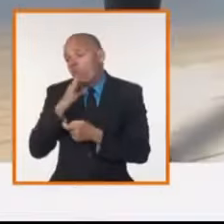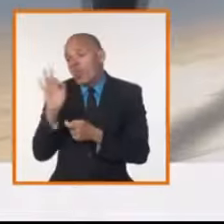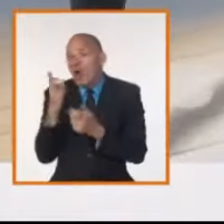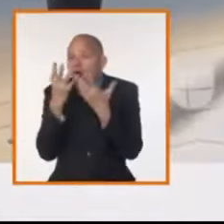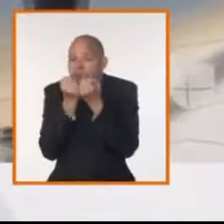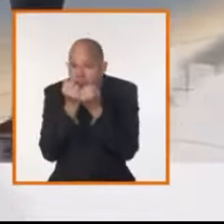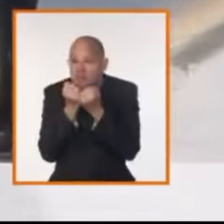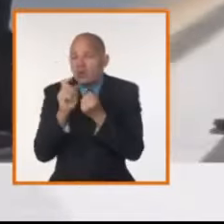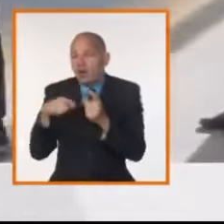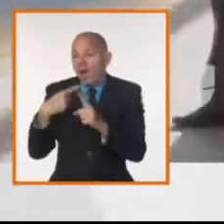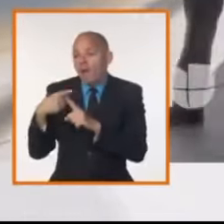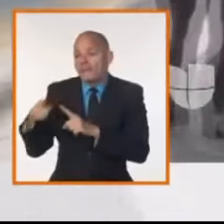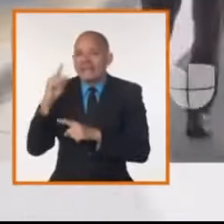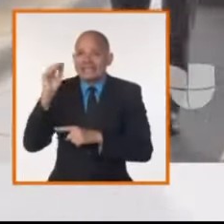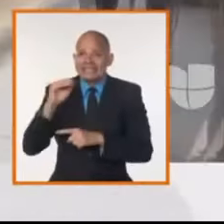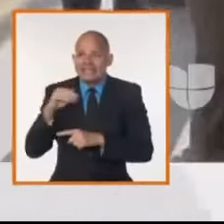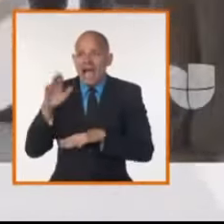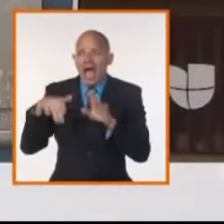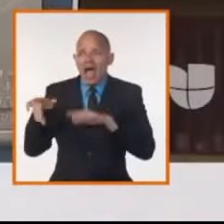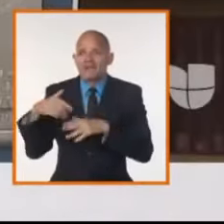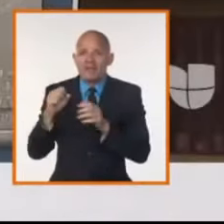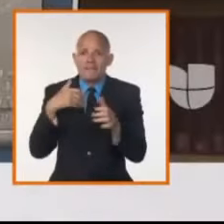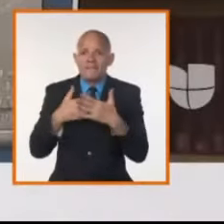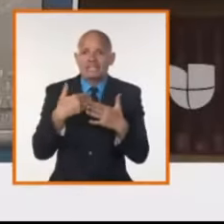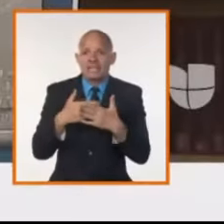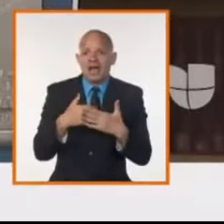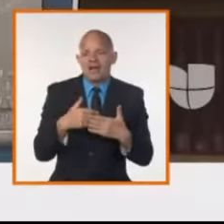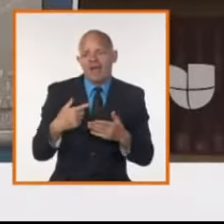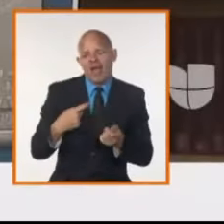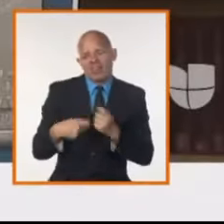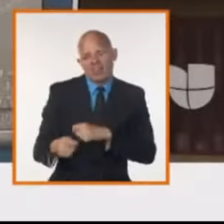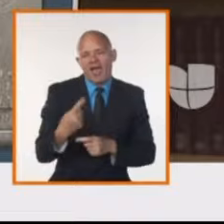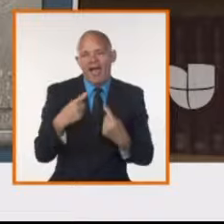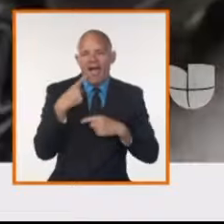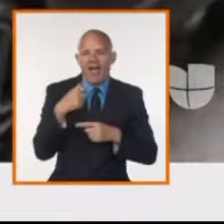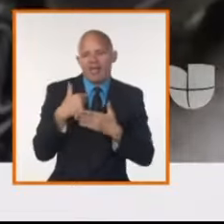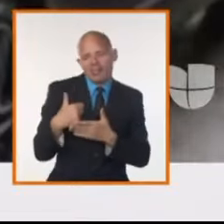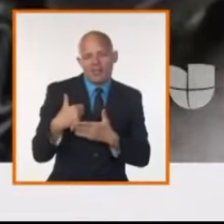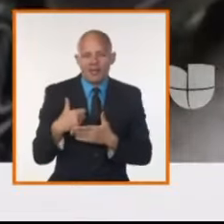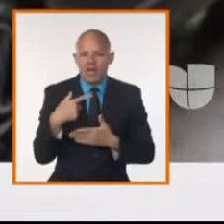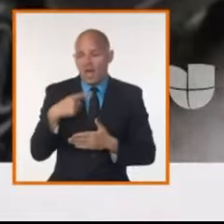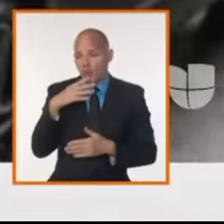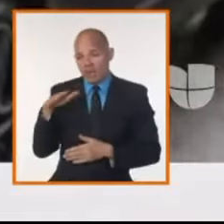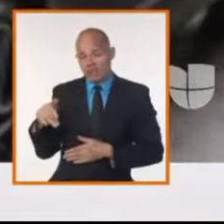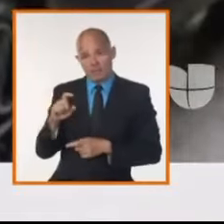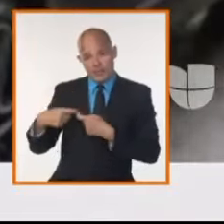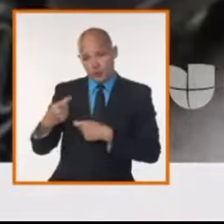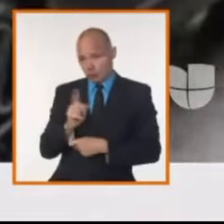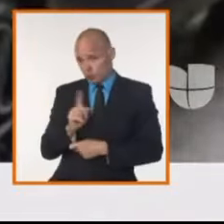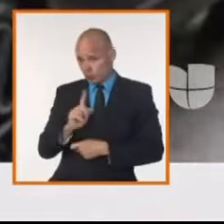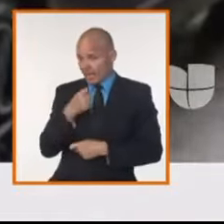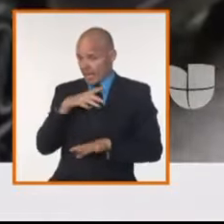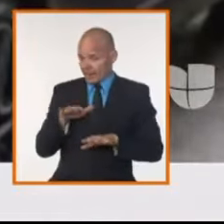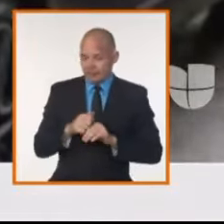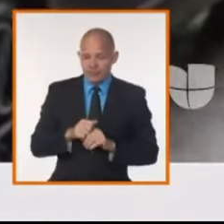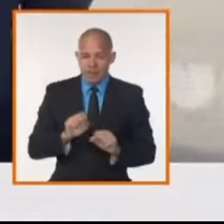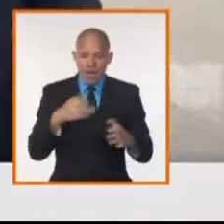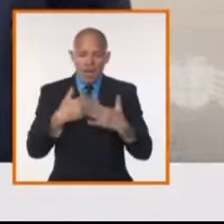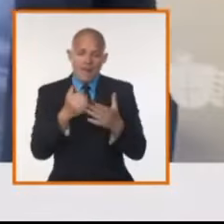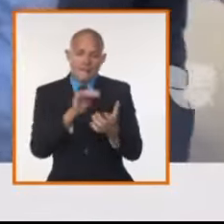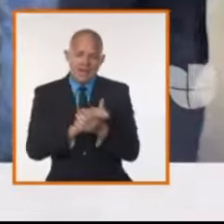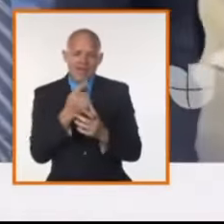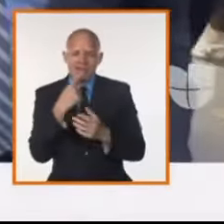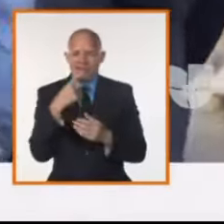extravagantes favores que los empresarios le hacían uno de esos favores era un Mercedes Benz de